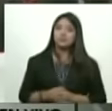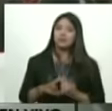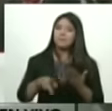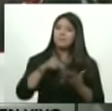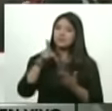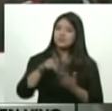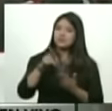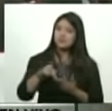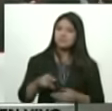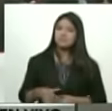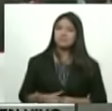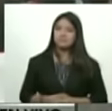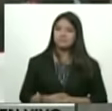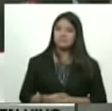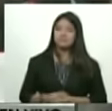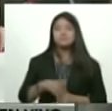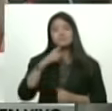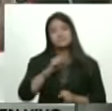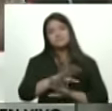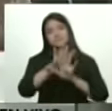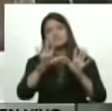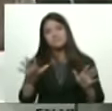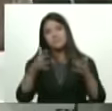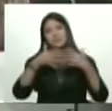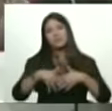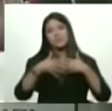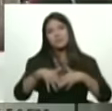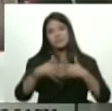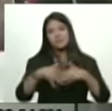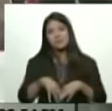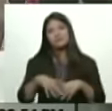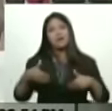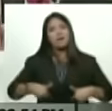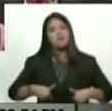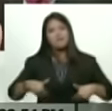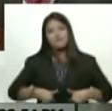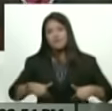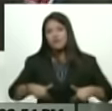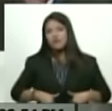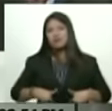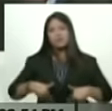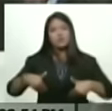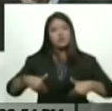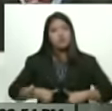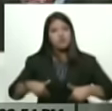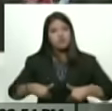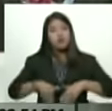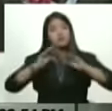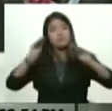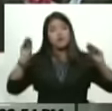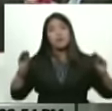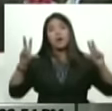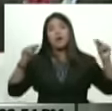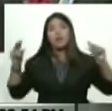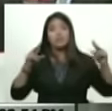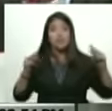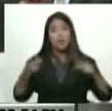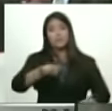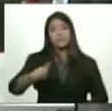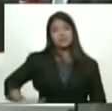participación. Y por supuesto, el empresariado suma esfuerzos, ¿no?, en este llamado a diálogo que hace el primer